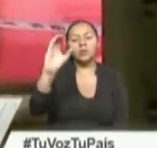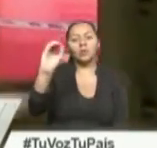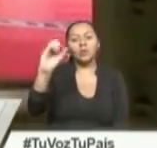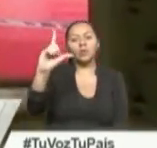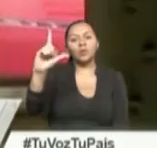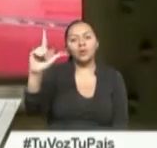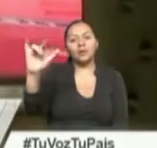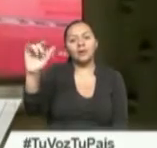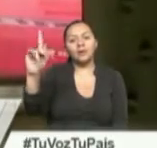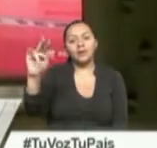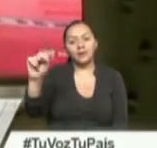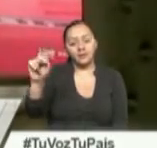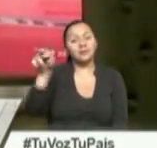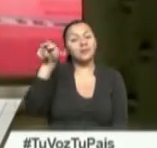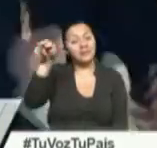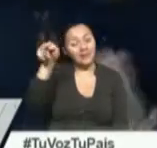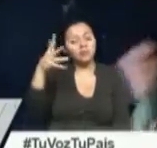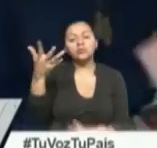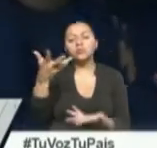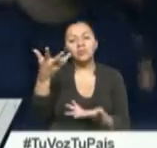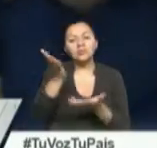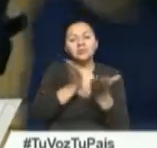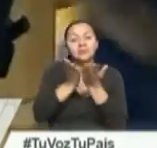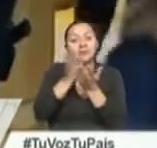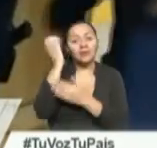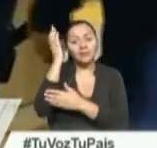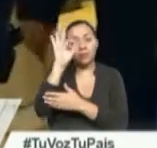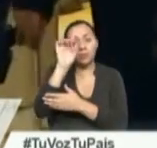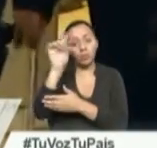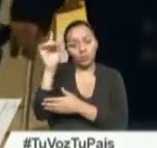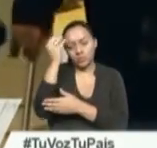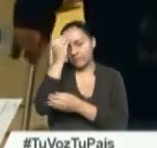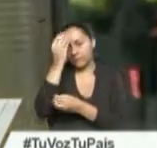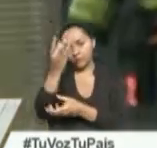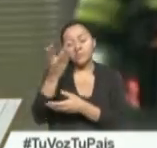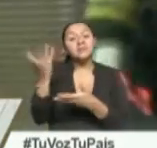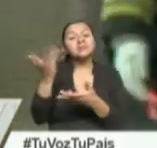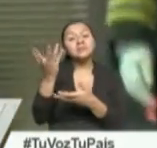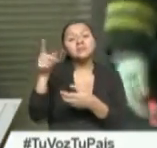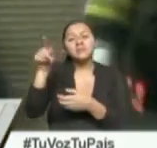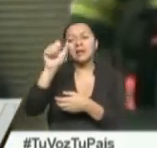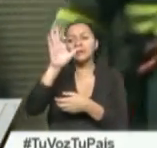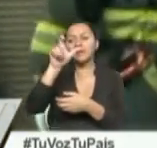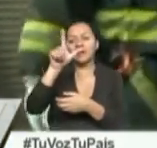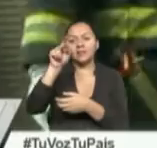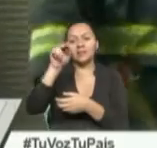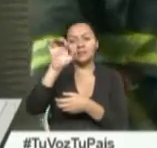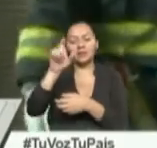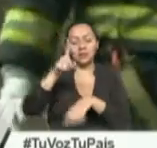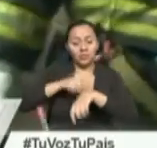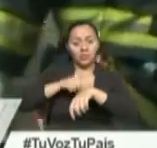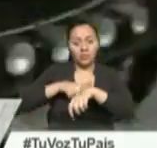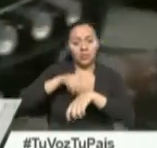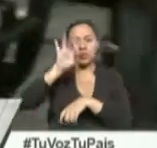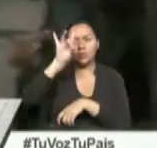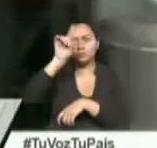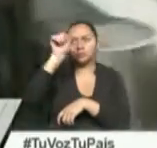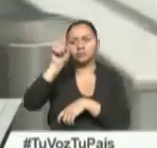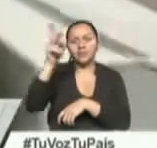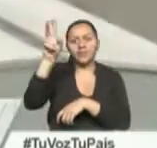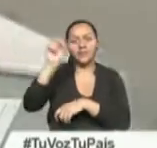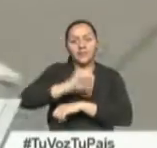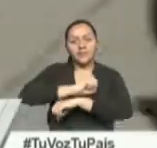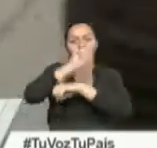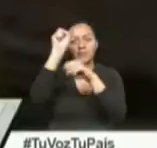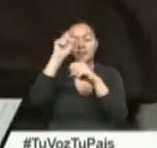informado los servicios de emergencia. El accidente se produjo en la estación de Atlantic en plena hora punta a las 8 y 20 de la mañana y